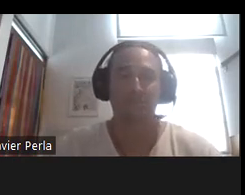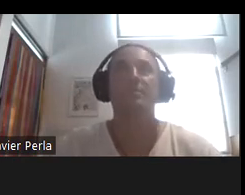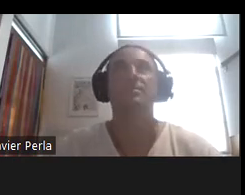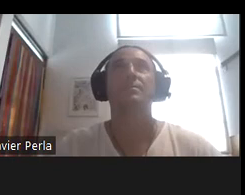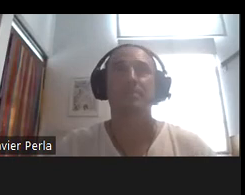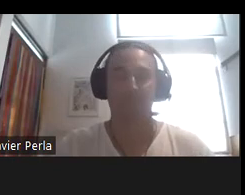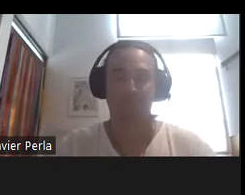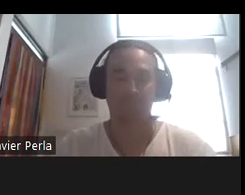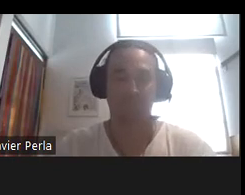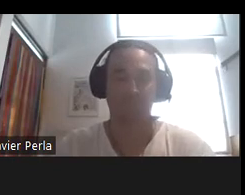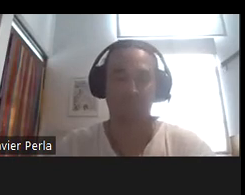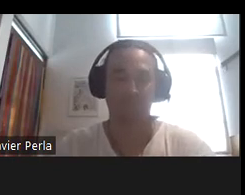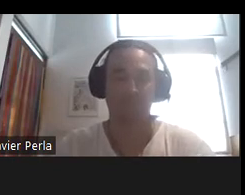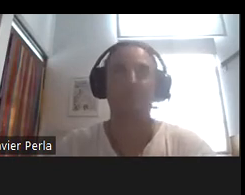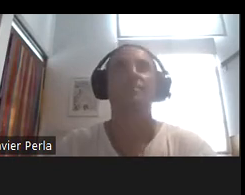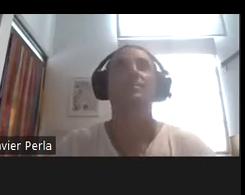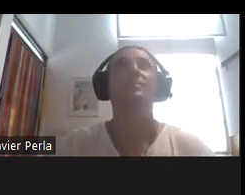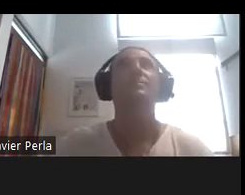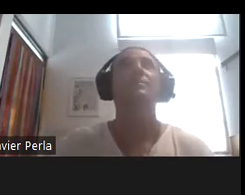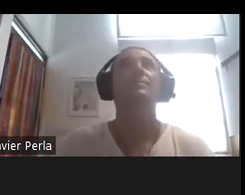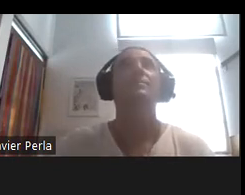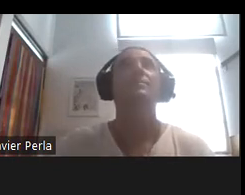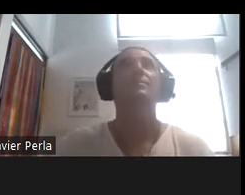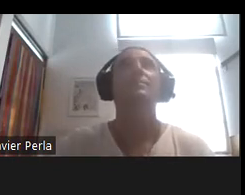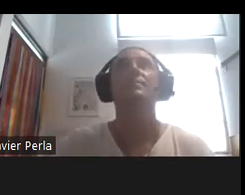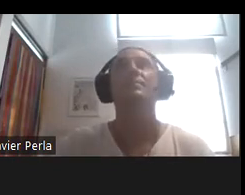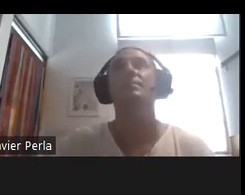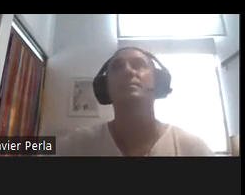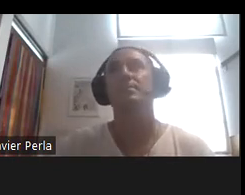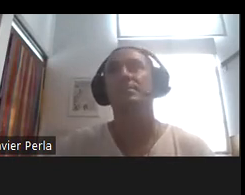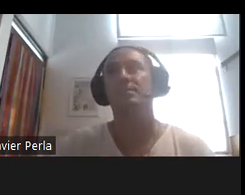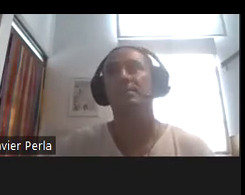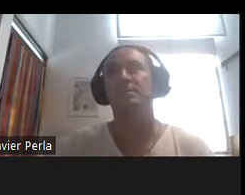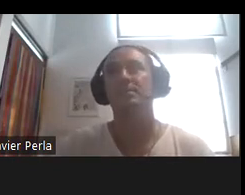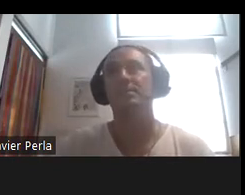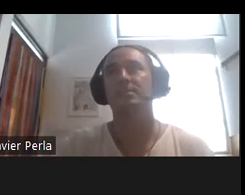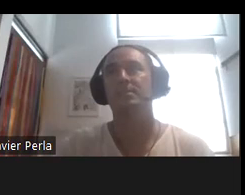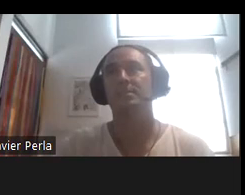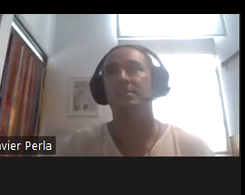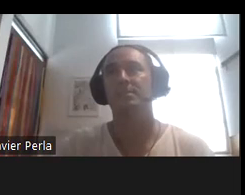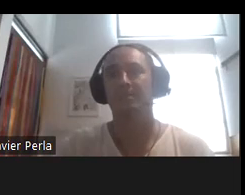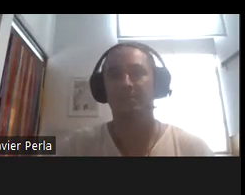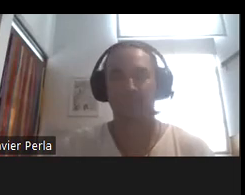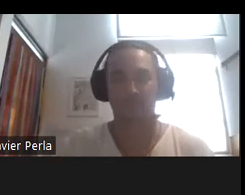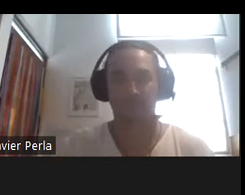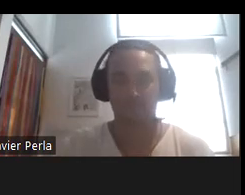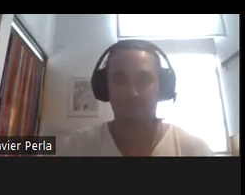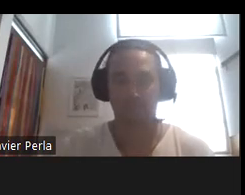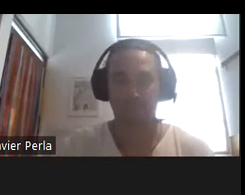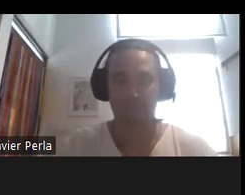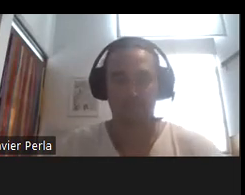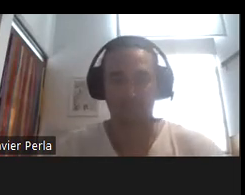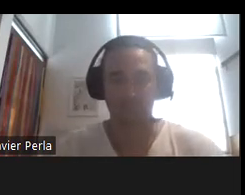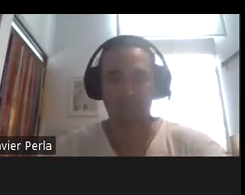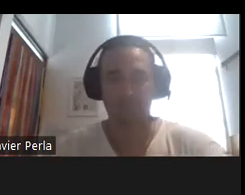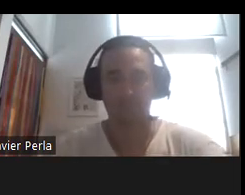Ecuador. Sí, Natalia, y con todos, muy buenos días. Es en verdad un gusto estar compartiendo este